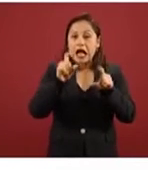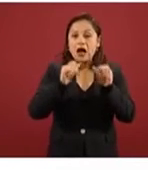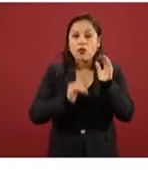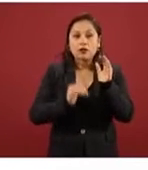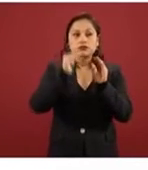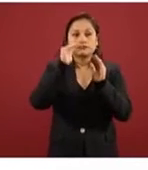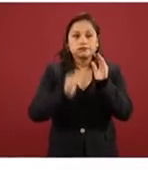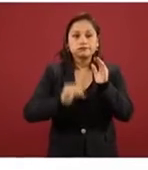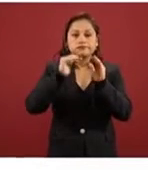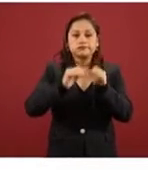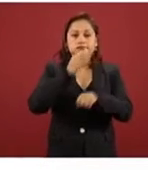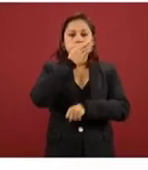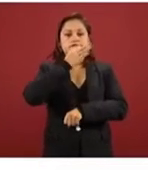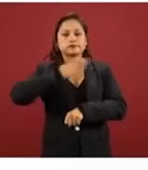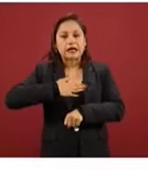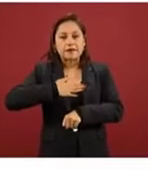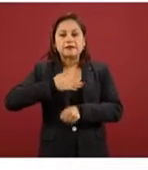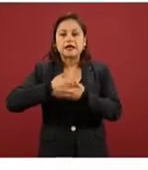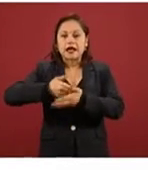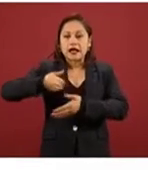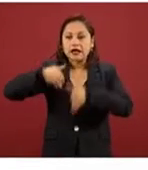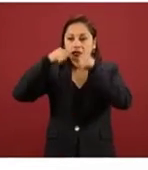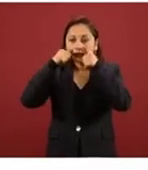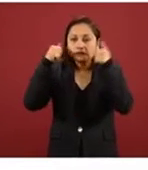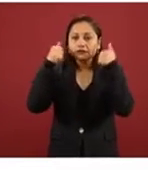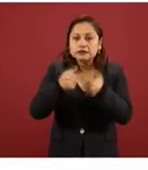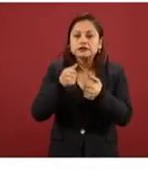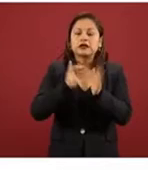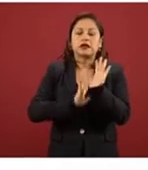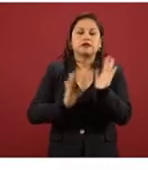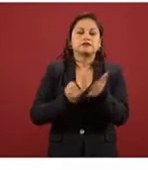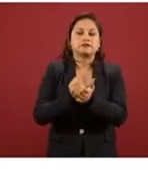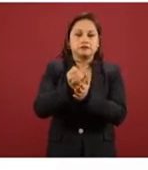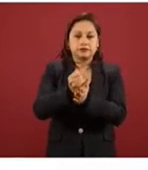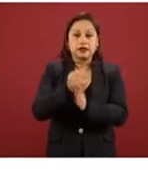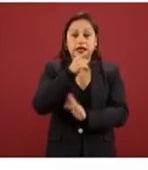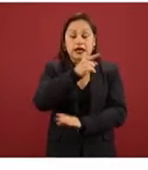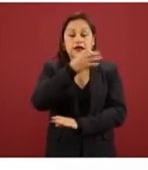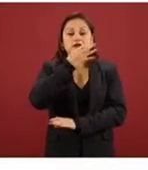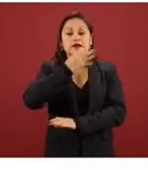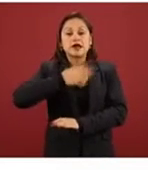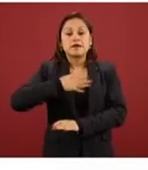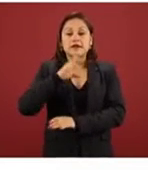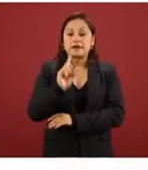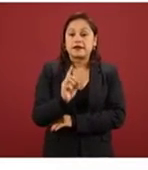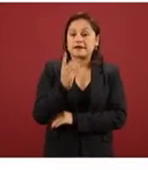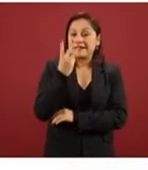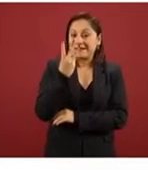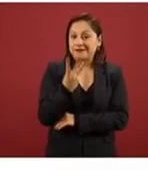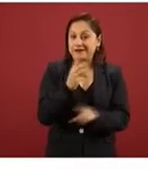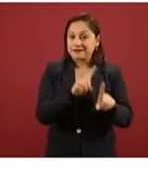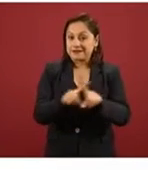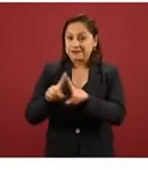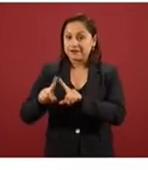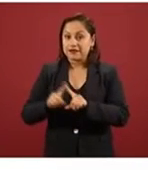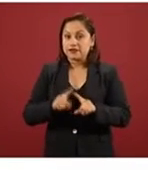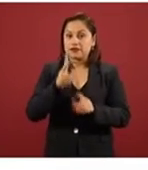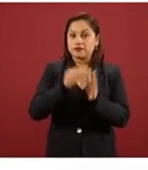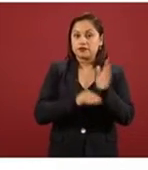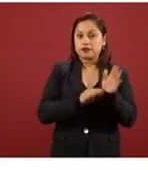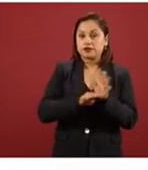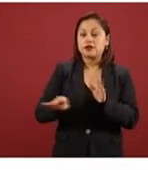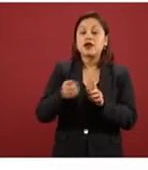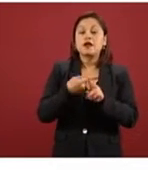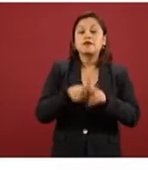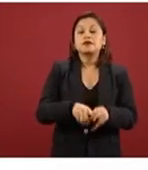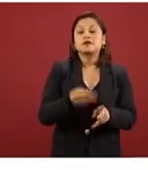mejor informados y poder tomar mejores decisiones. Ellos pronosticaron 33 sistemas en esta temporada, que arrancó el 15 de mayo y terminó